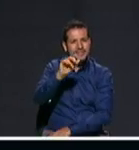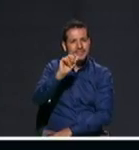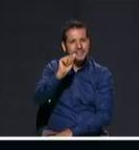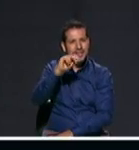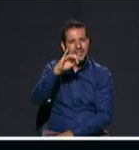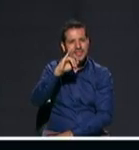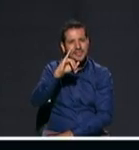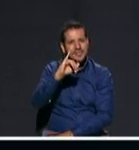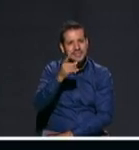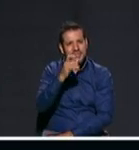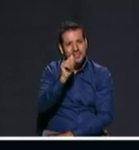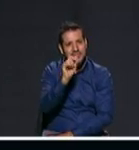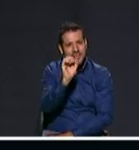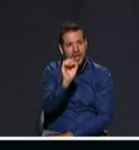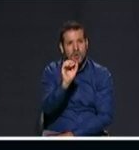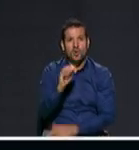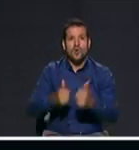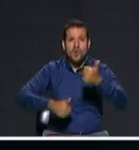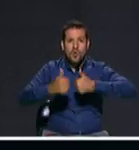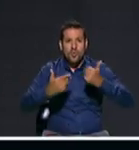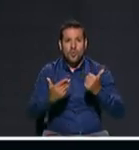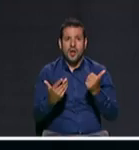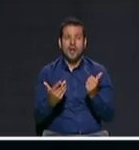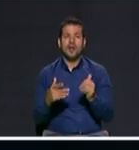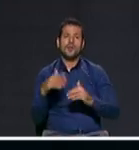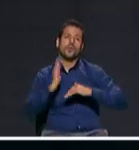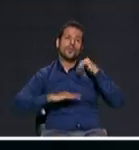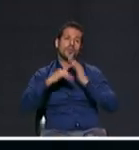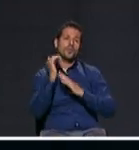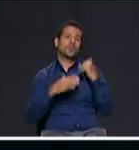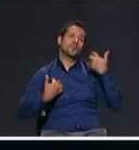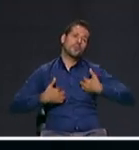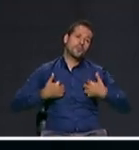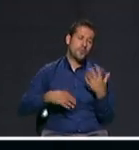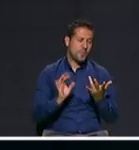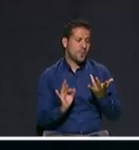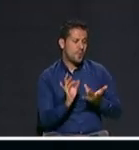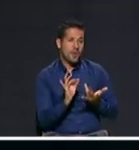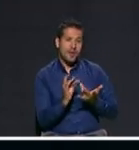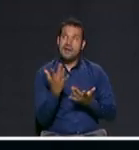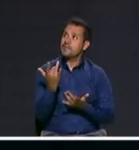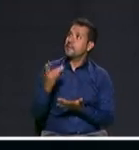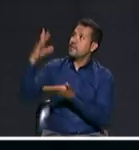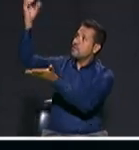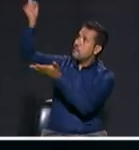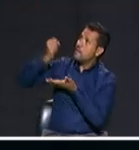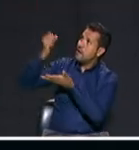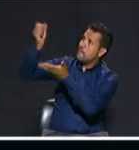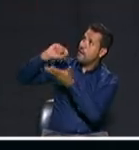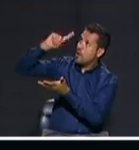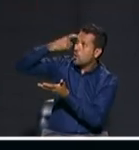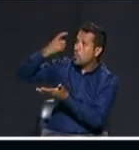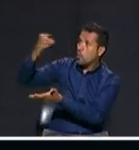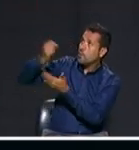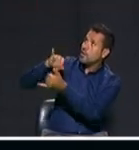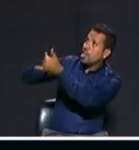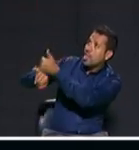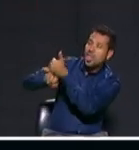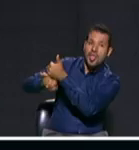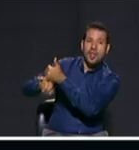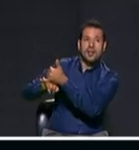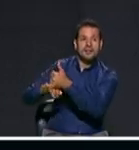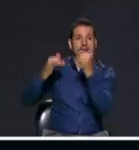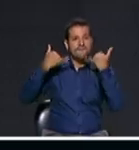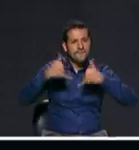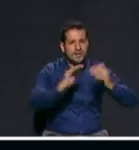no nos podemos quedar simple y llanamente esperando que el gobierno nacional venga y nos dé algunos recursos entonces termina lo que está ahí